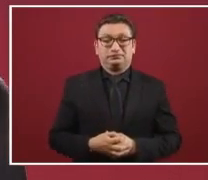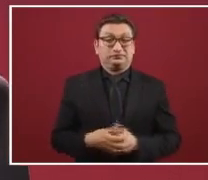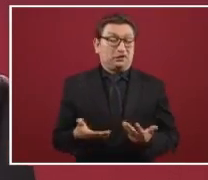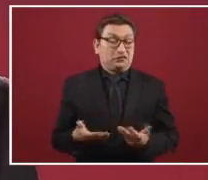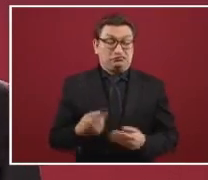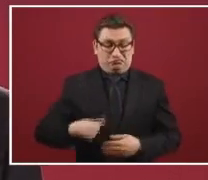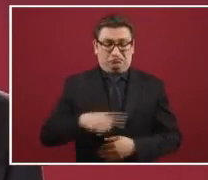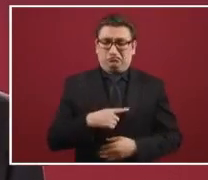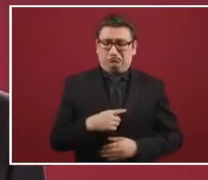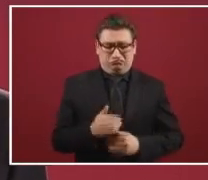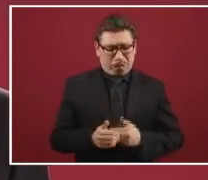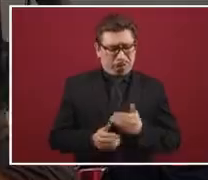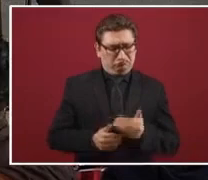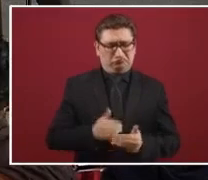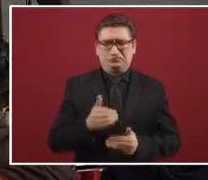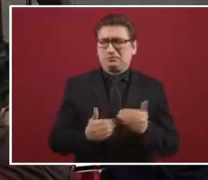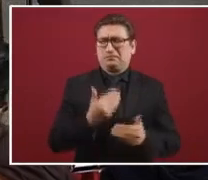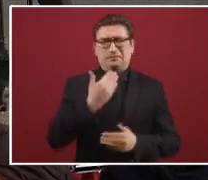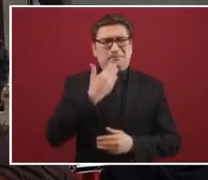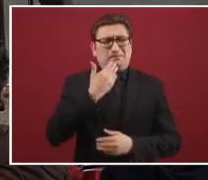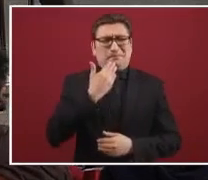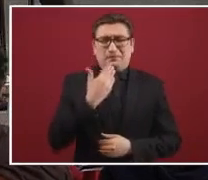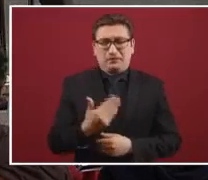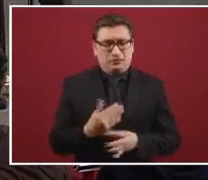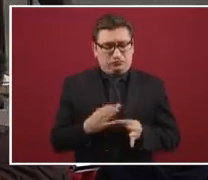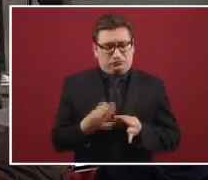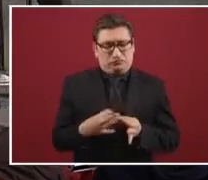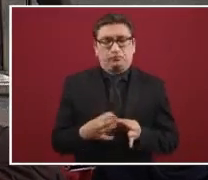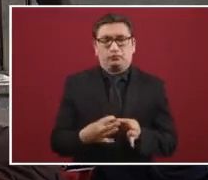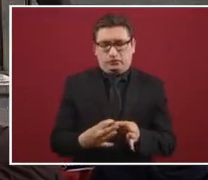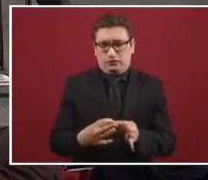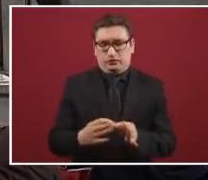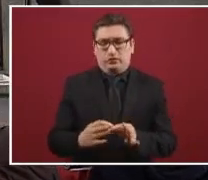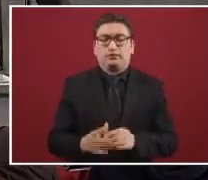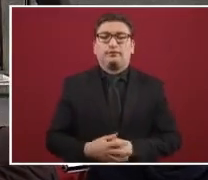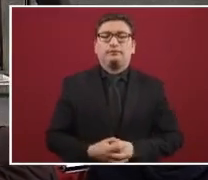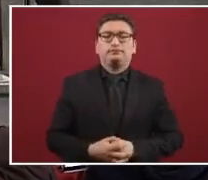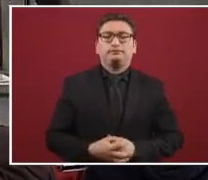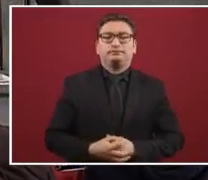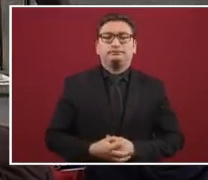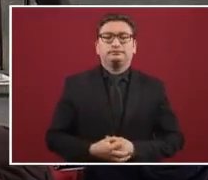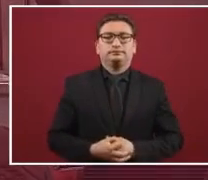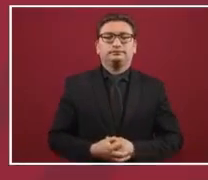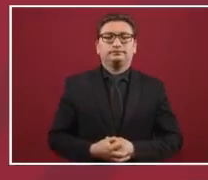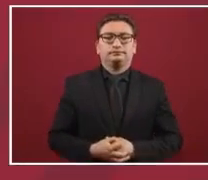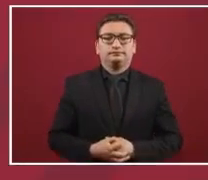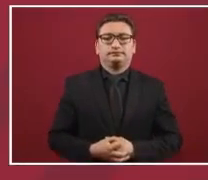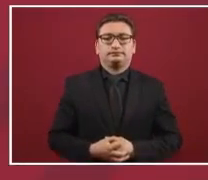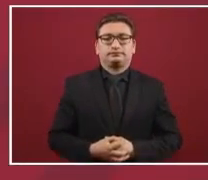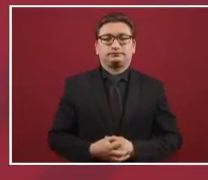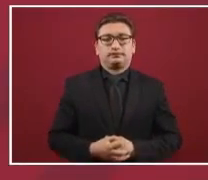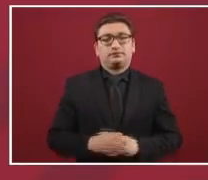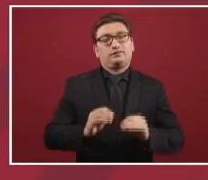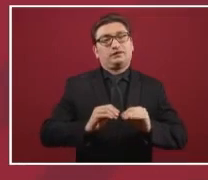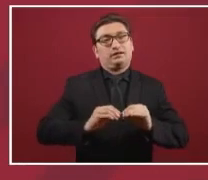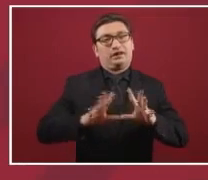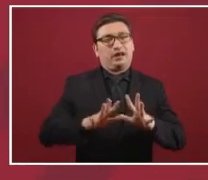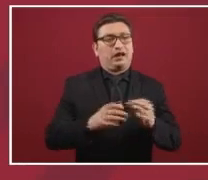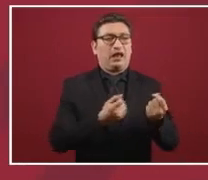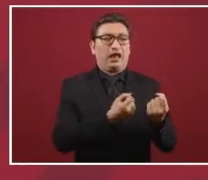vamos muy bien y es normal que haya